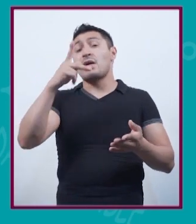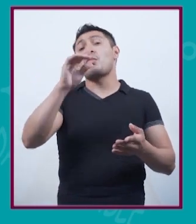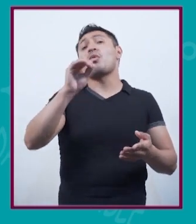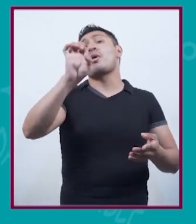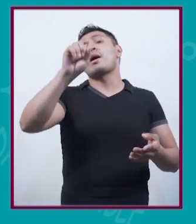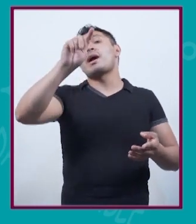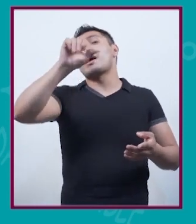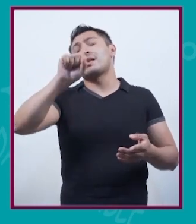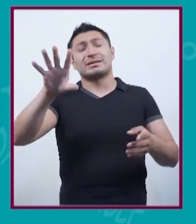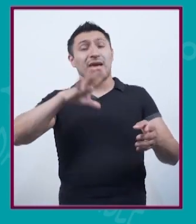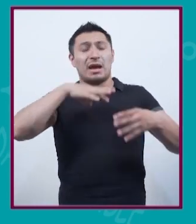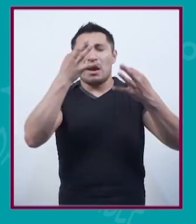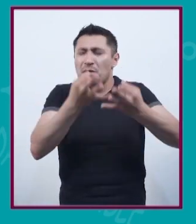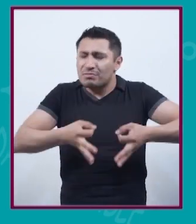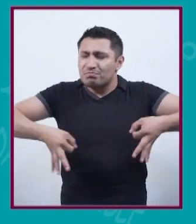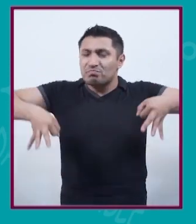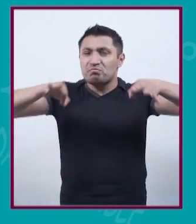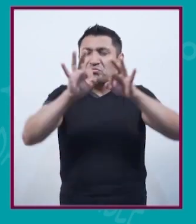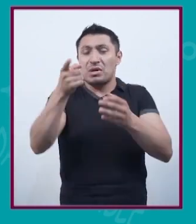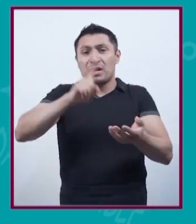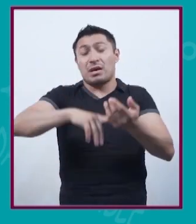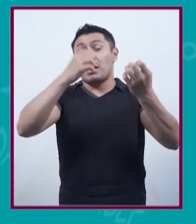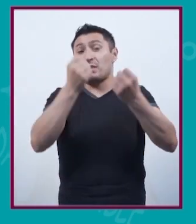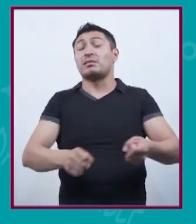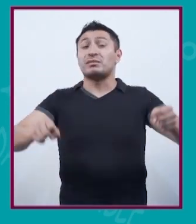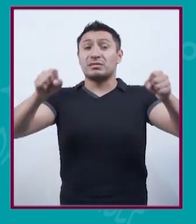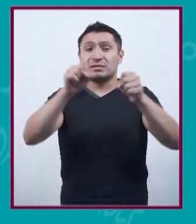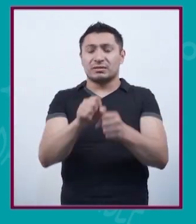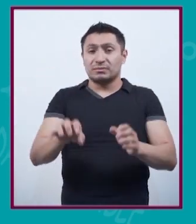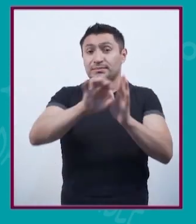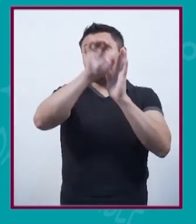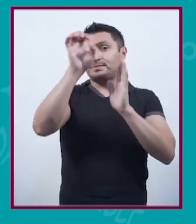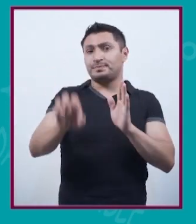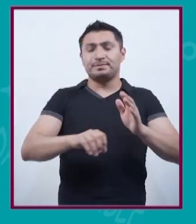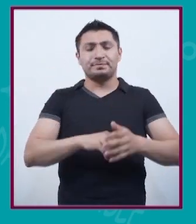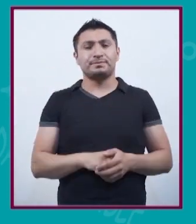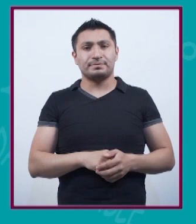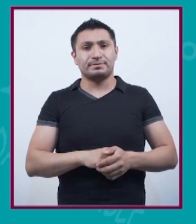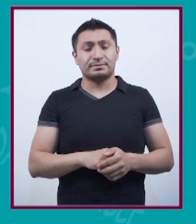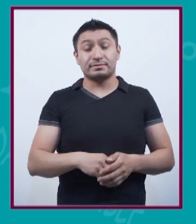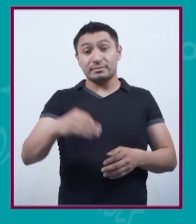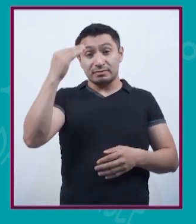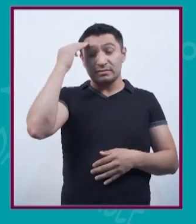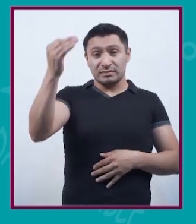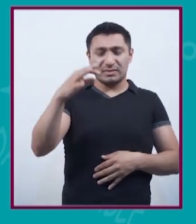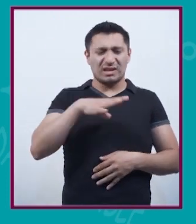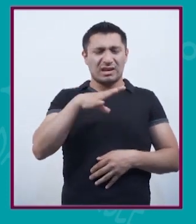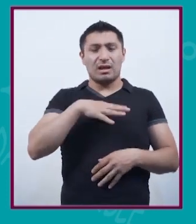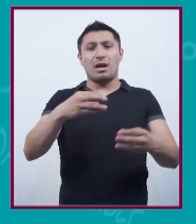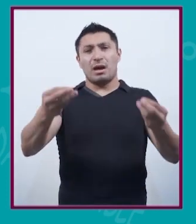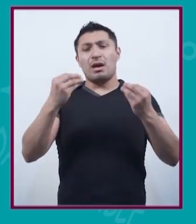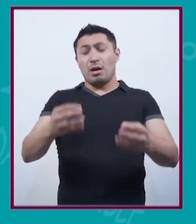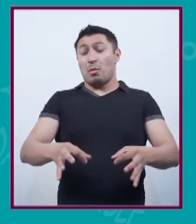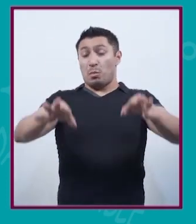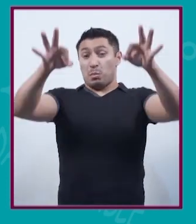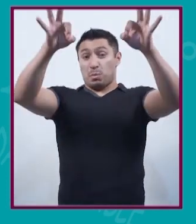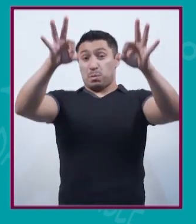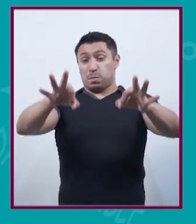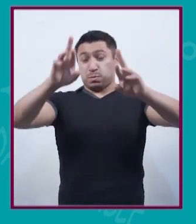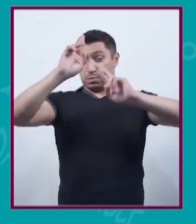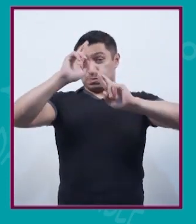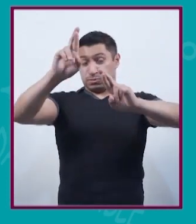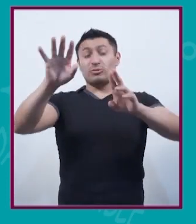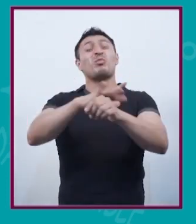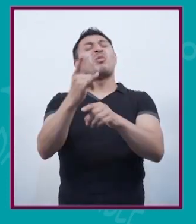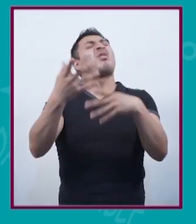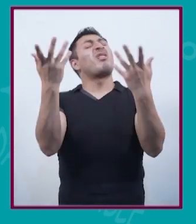los escritores, los intelectuales, pero en especial los poetas tienen un lugar muy importante